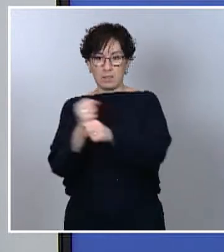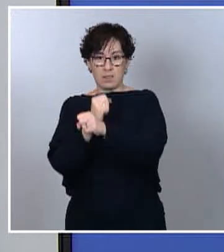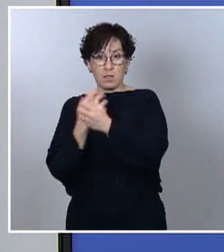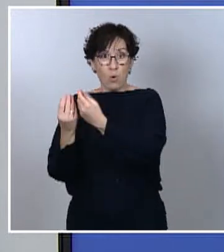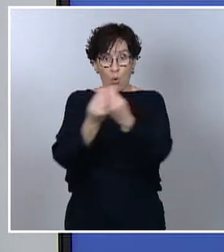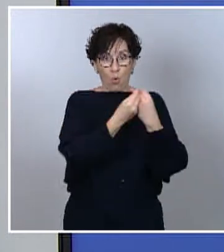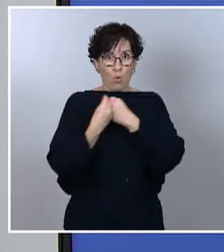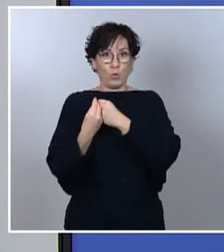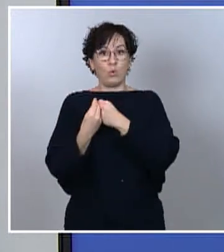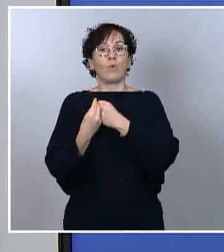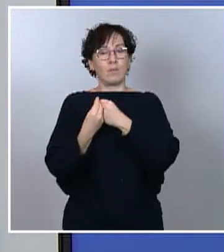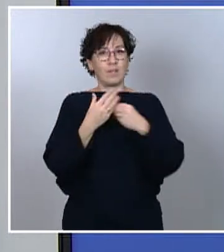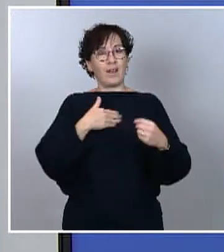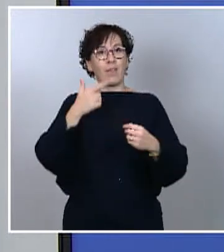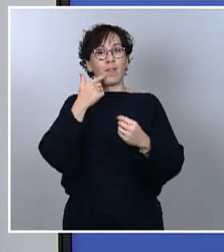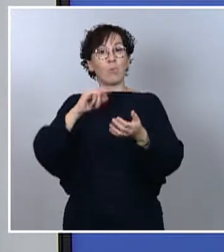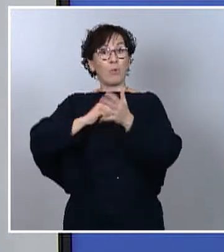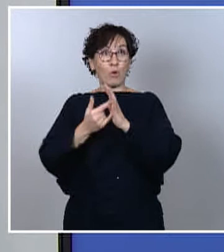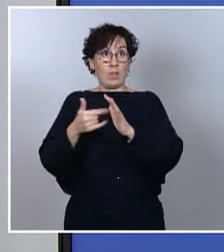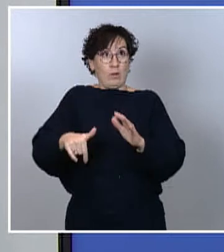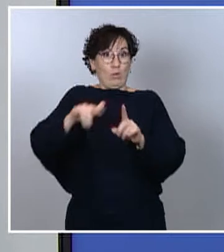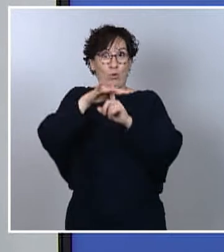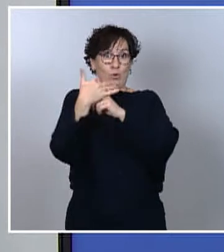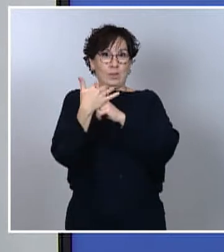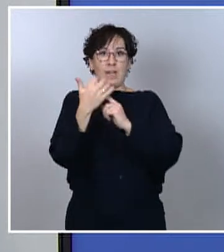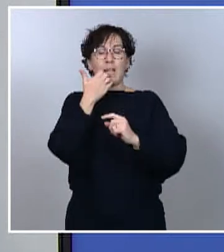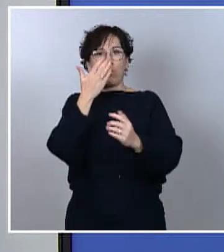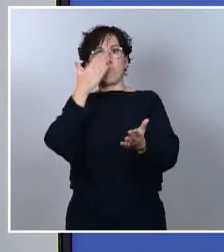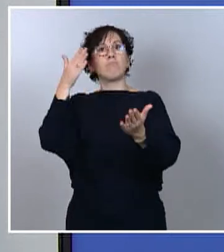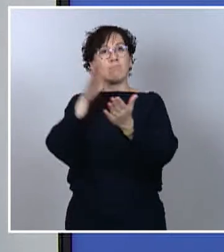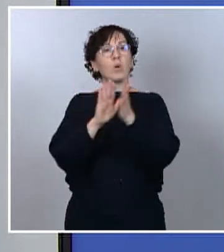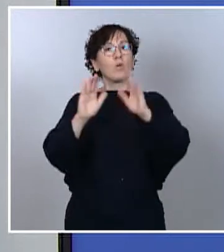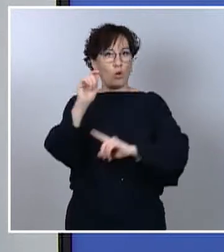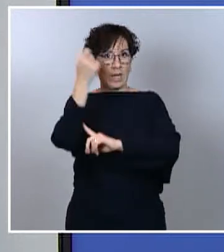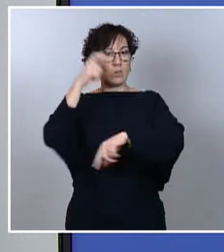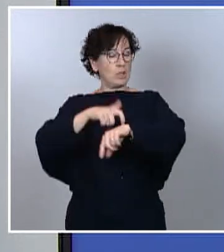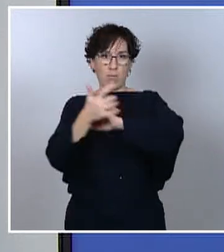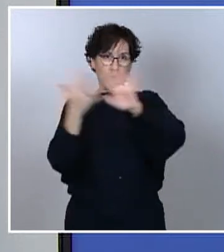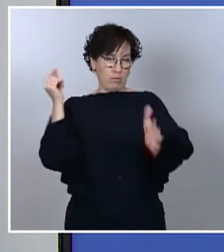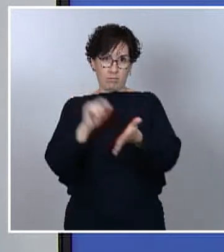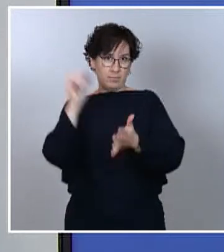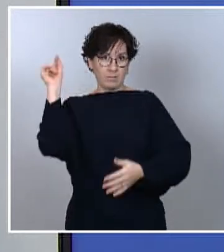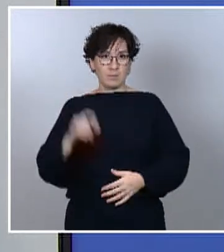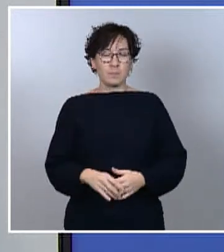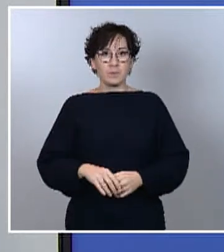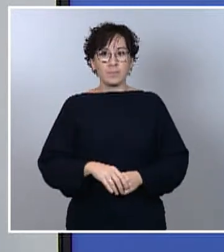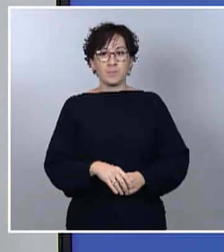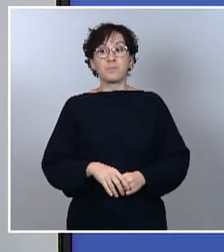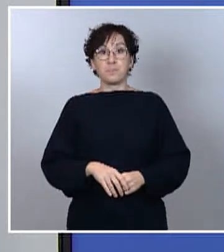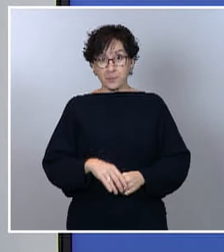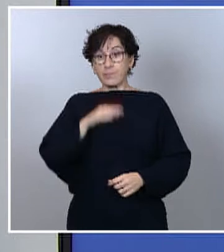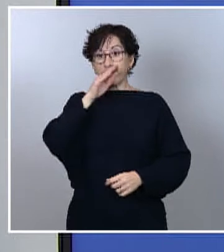como este de forma exitosa y en un tiempo récord. Ahora sí, para ofrecer los principales resultados de esta cuarta ronda